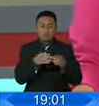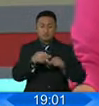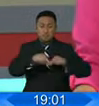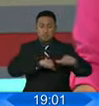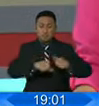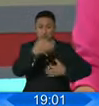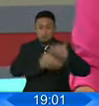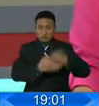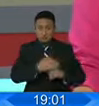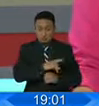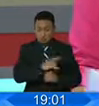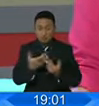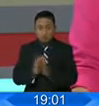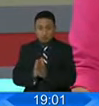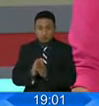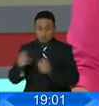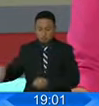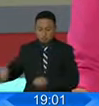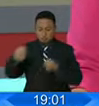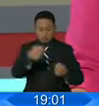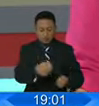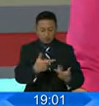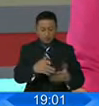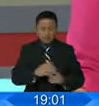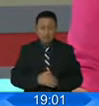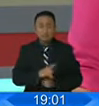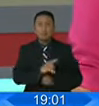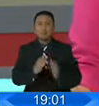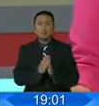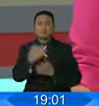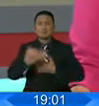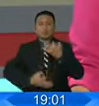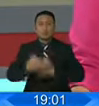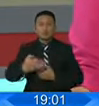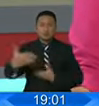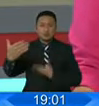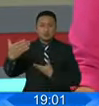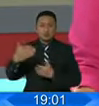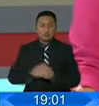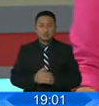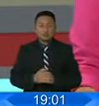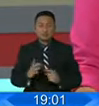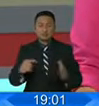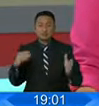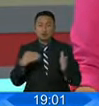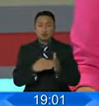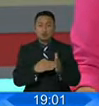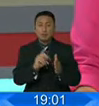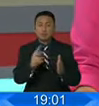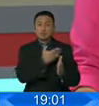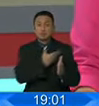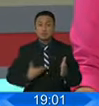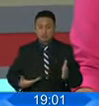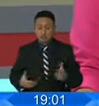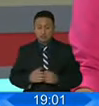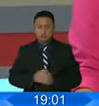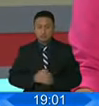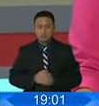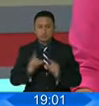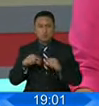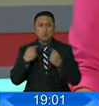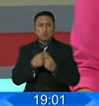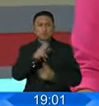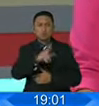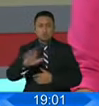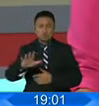Administración Legislativo CAL para completar el pedido de juicio político en contra del vicepresidente. Mientras tanto, el bloque oficialista anuncia que